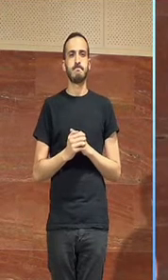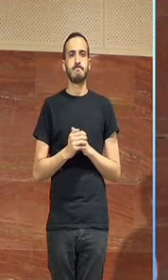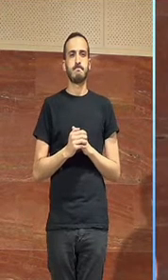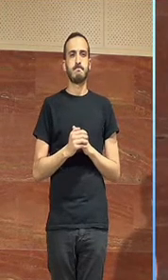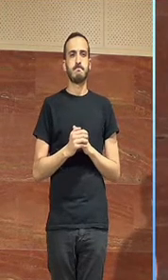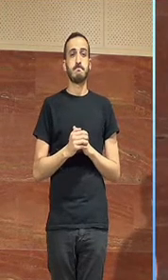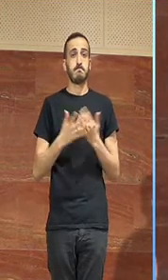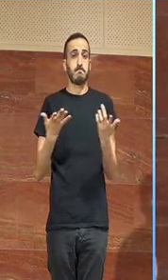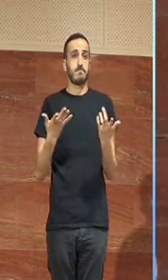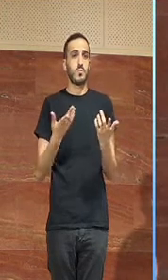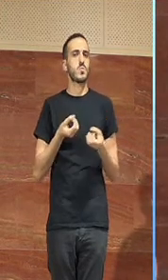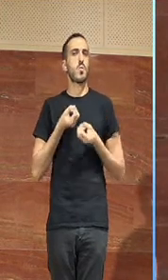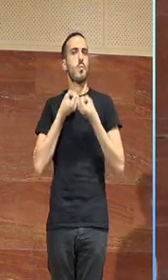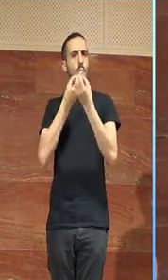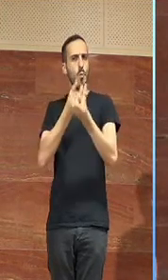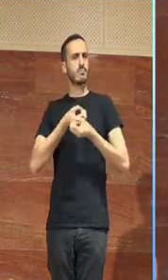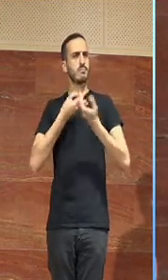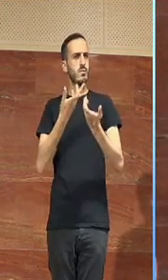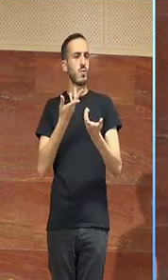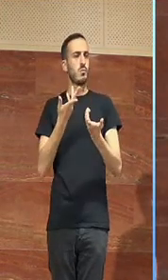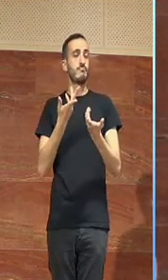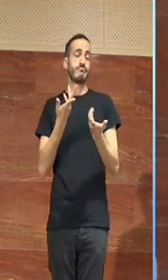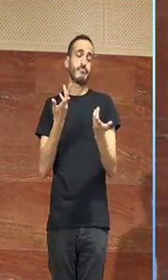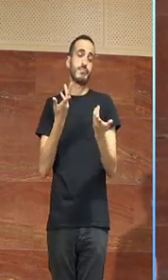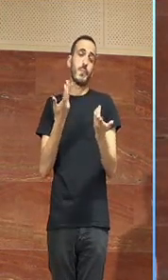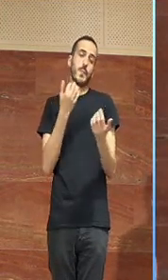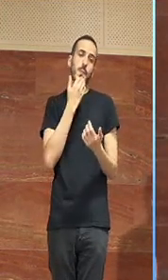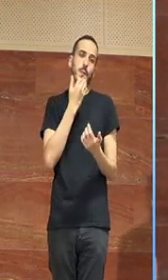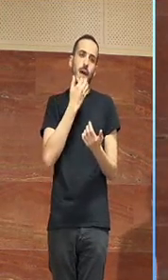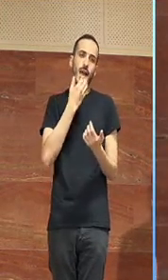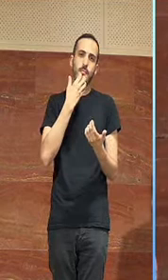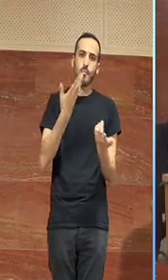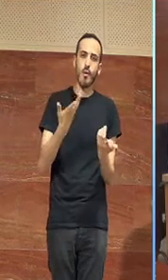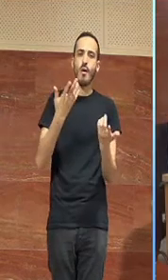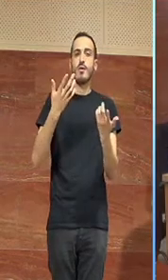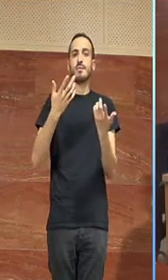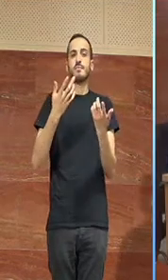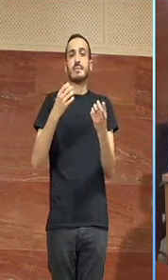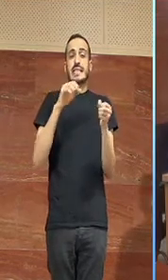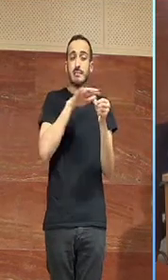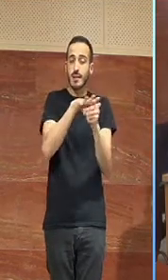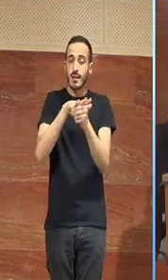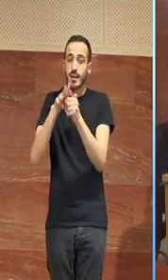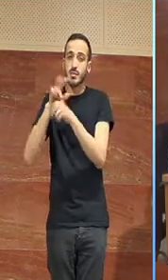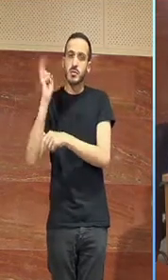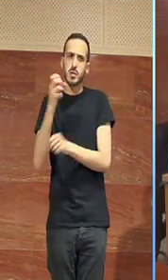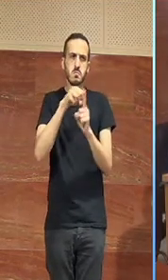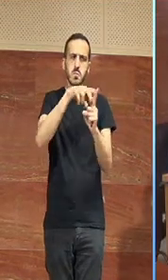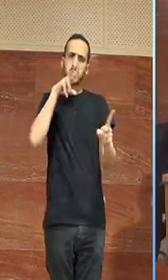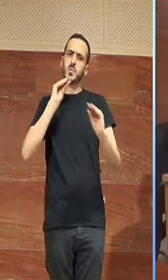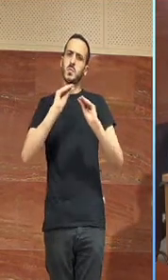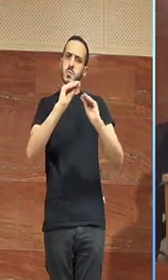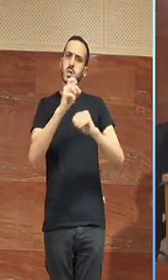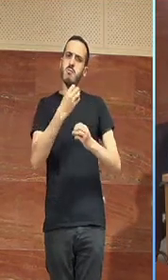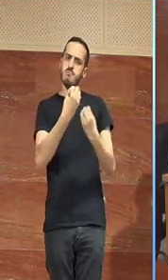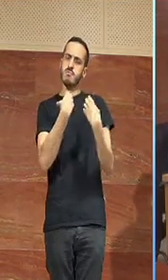Y en estas propuestas veremos cómo, a través de otras disciplinas, como es la movilidad, se puede abordar y mejorar la accesibilidad para los